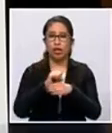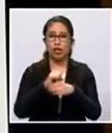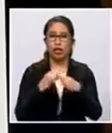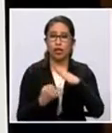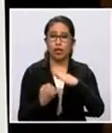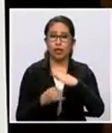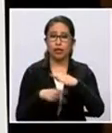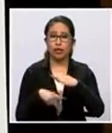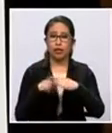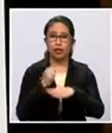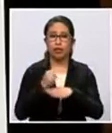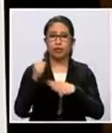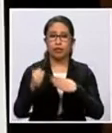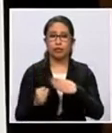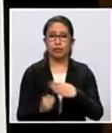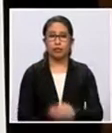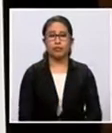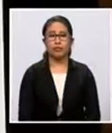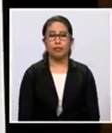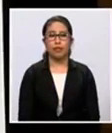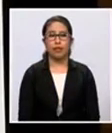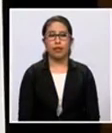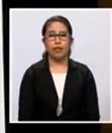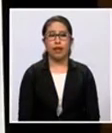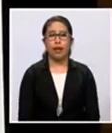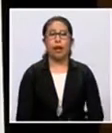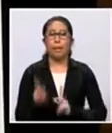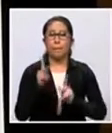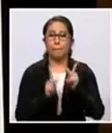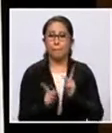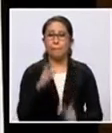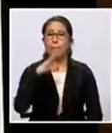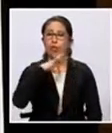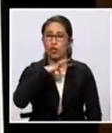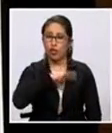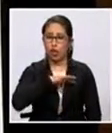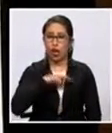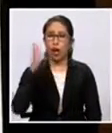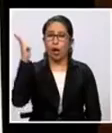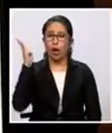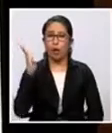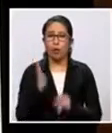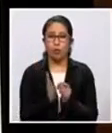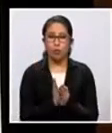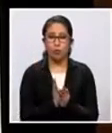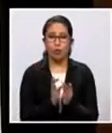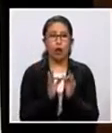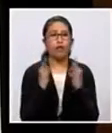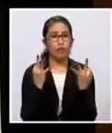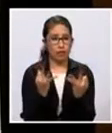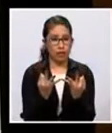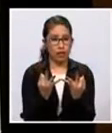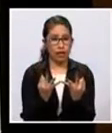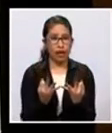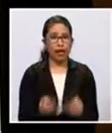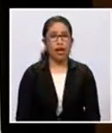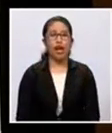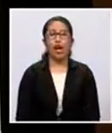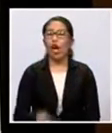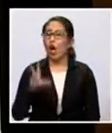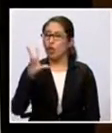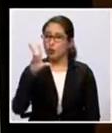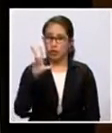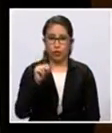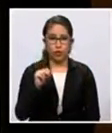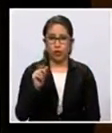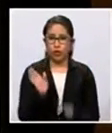primaria y secundaria. Los beneficiarios directos de la canasta familiar tampoco entran a lo que